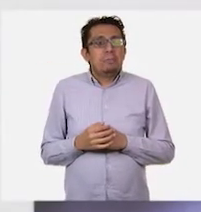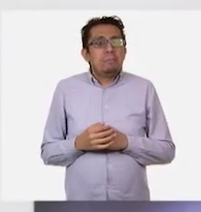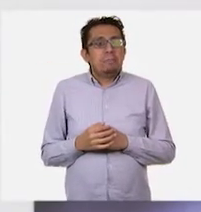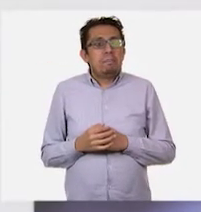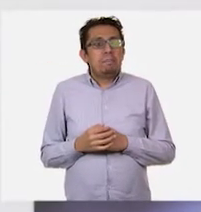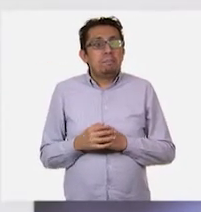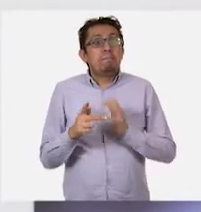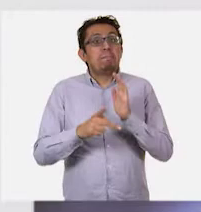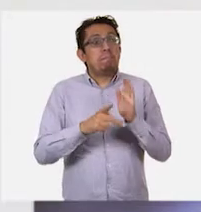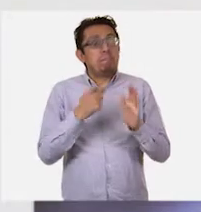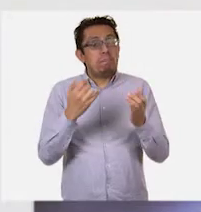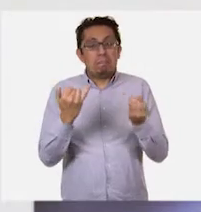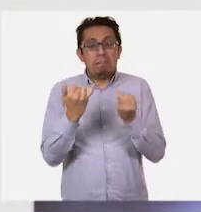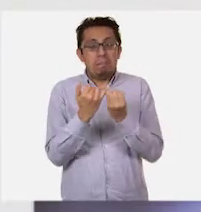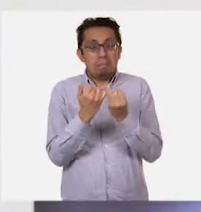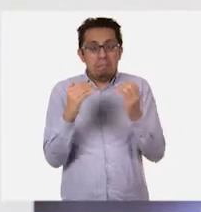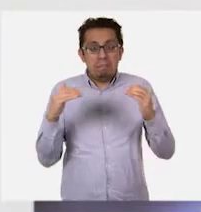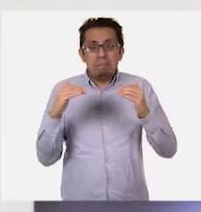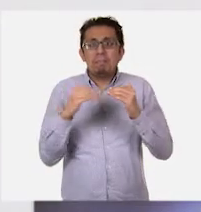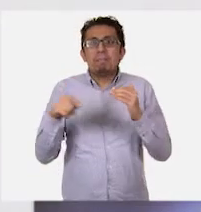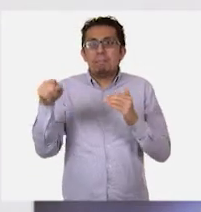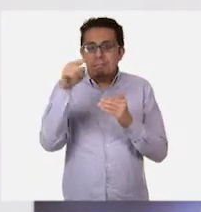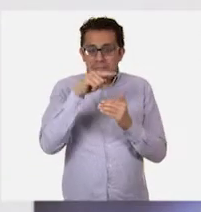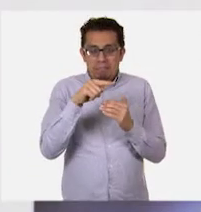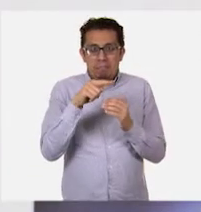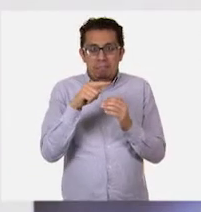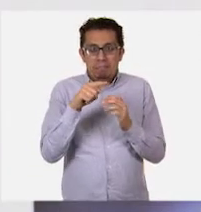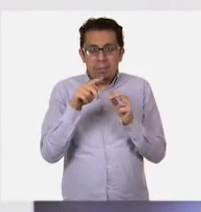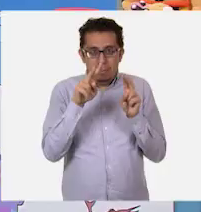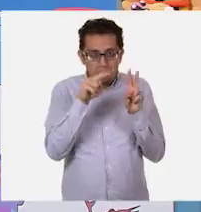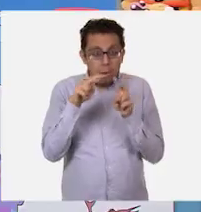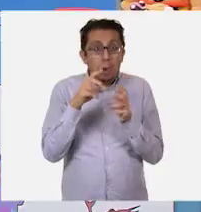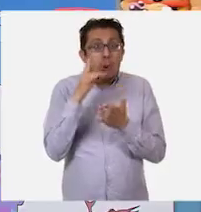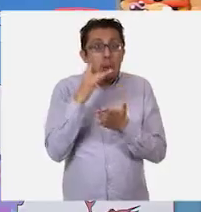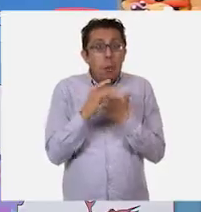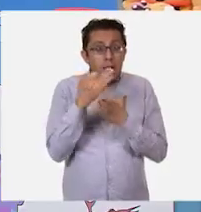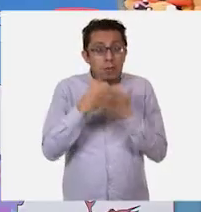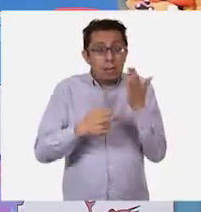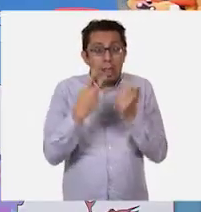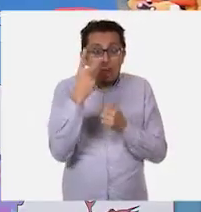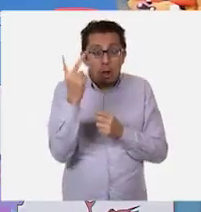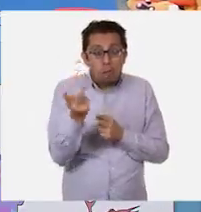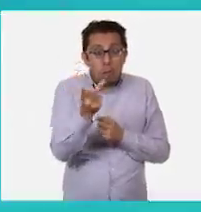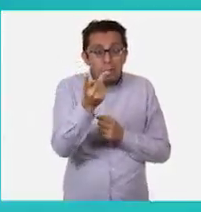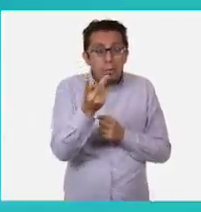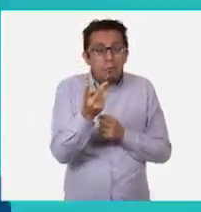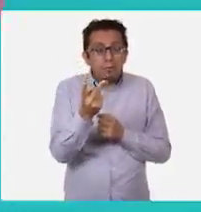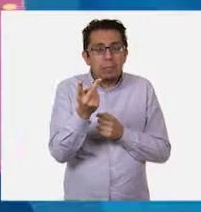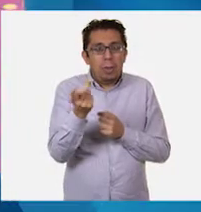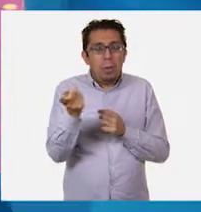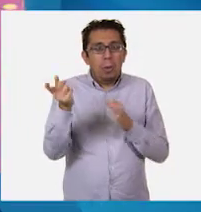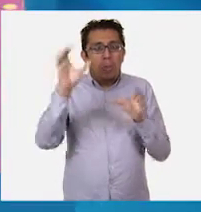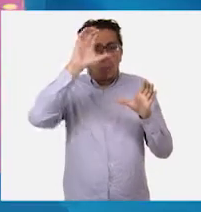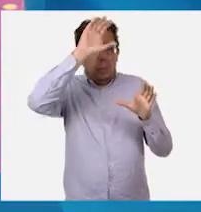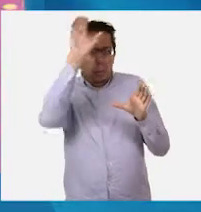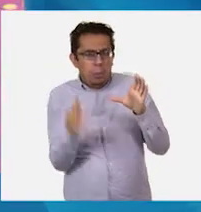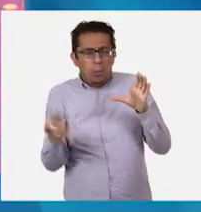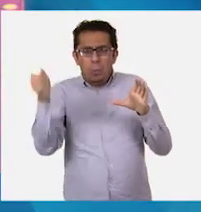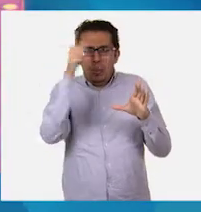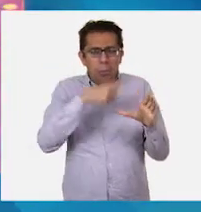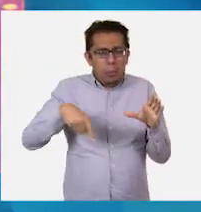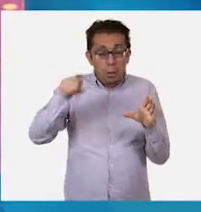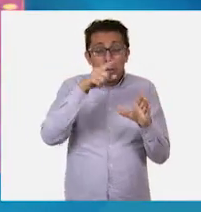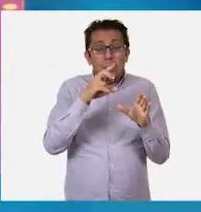en un empate. Pónganse muy listos porque solo nos quedan dos preguntas. Así que gira la ruleta de la ciencia y ponte listo